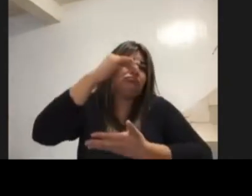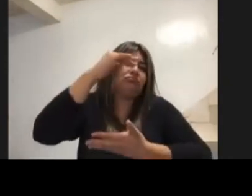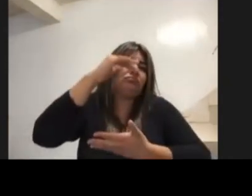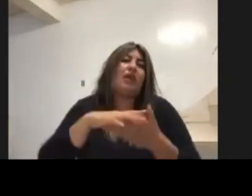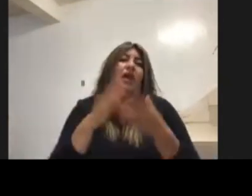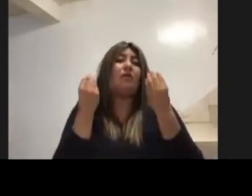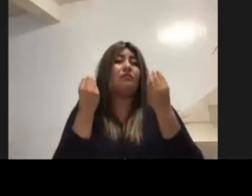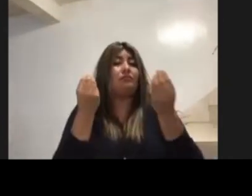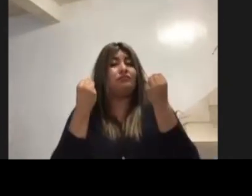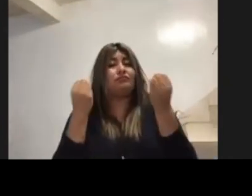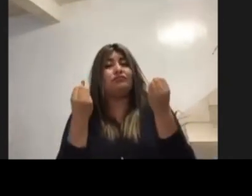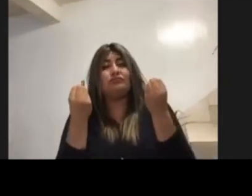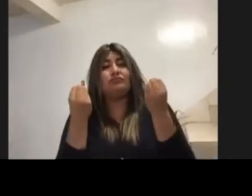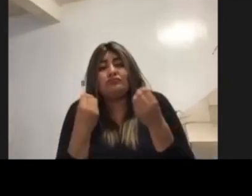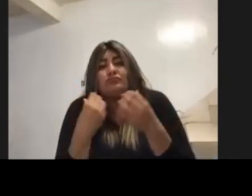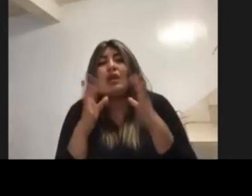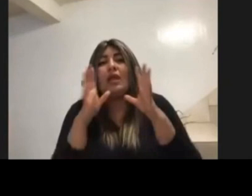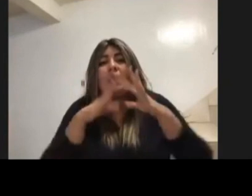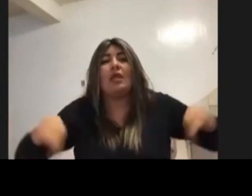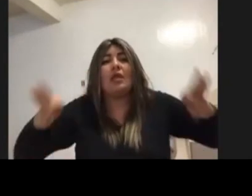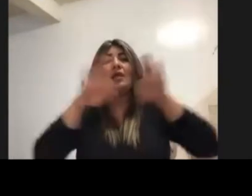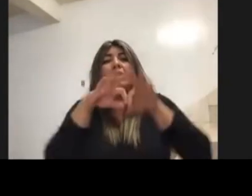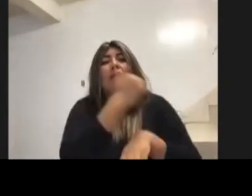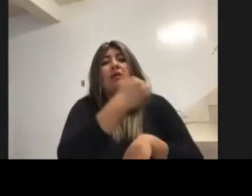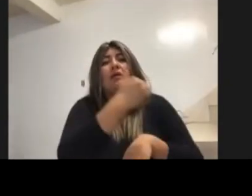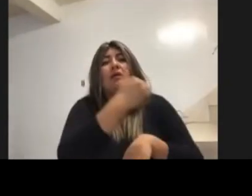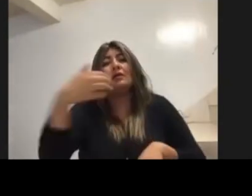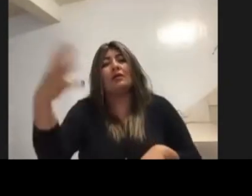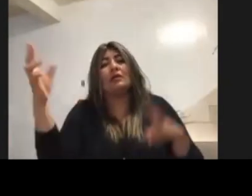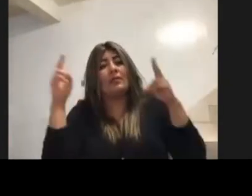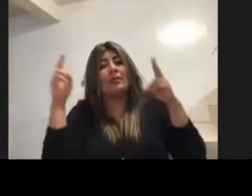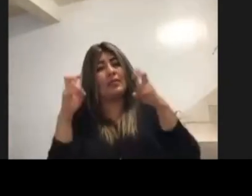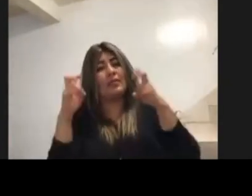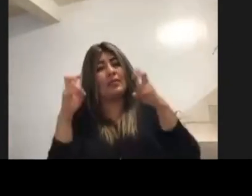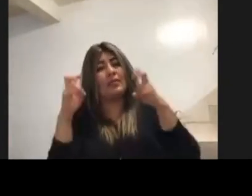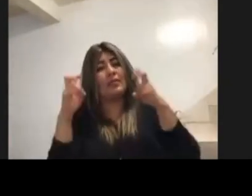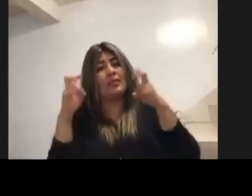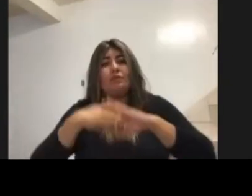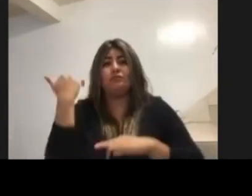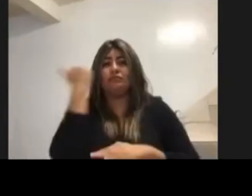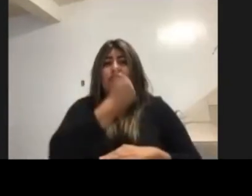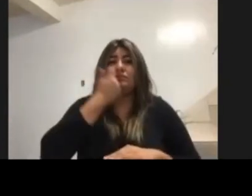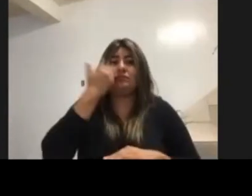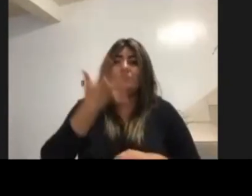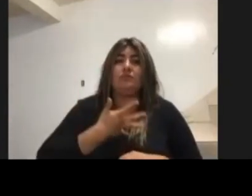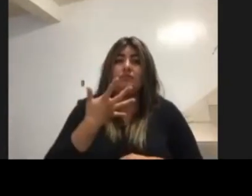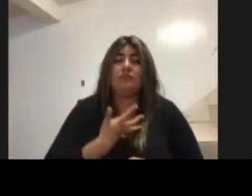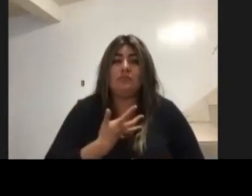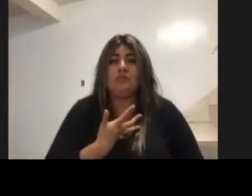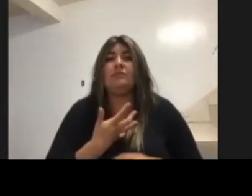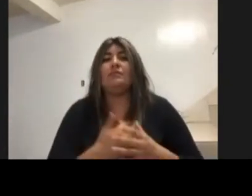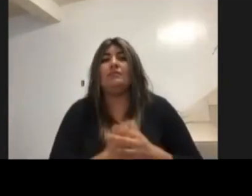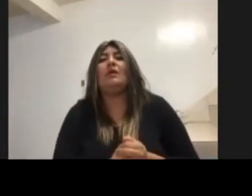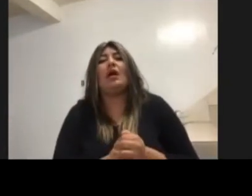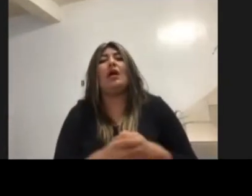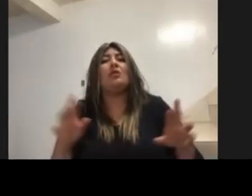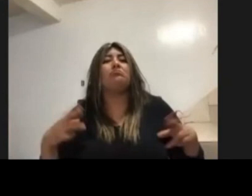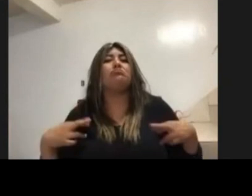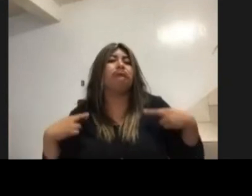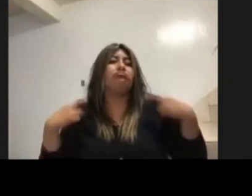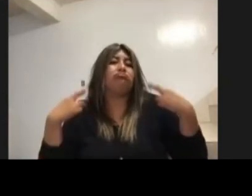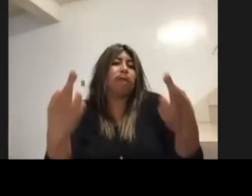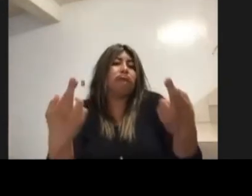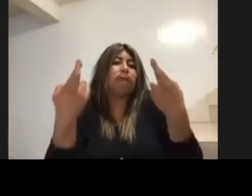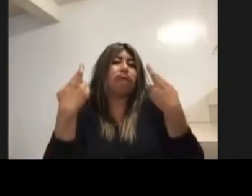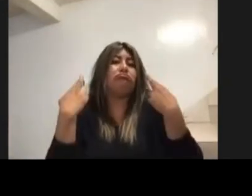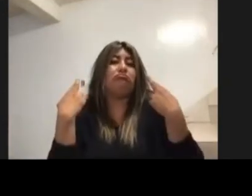que todos los alumnos deben de ir construyendo para que en el regreso a clases, sea cuando esto sea, ¿no?,